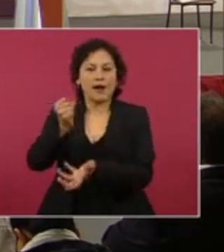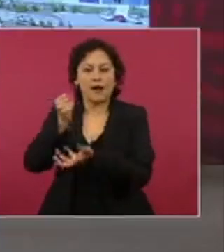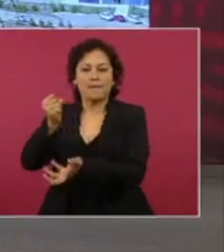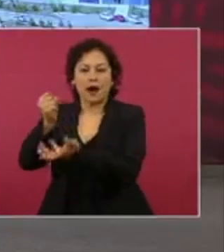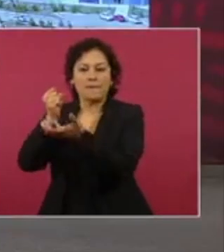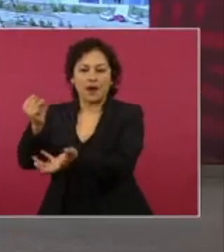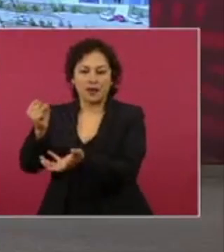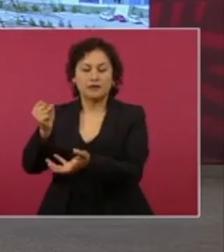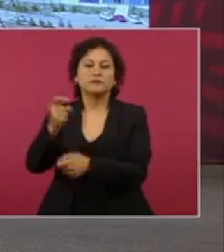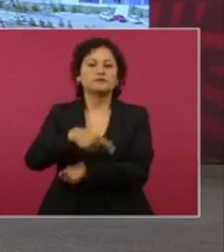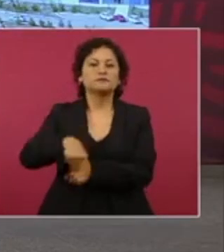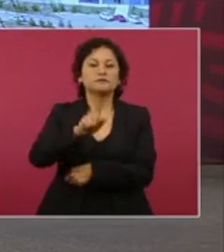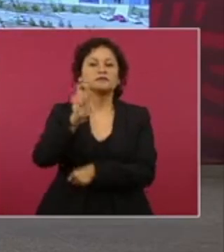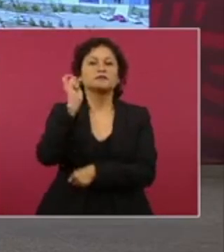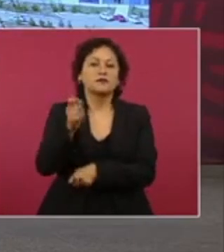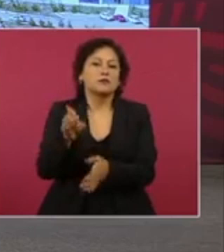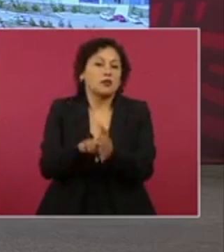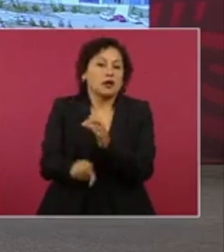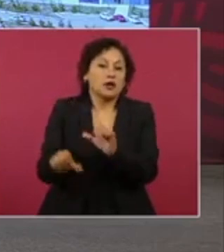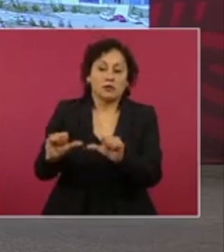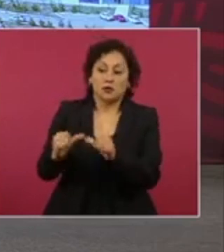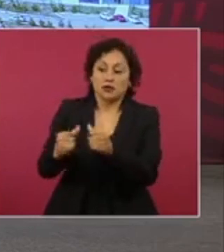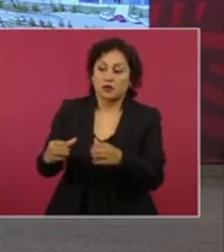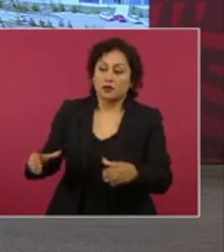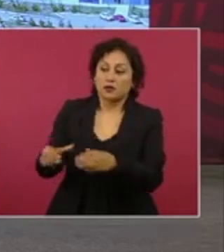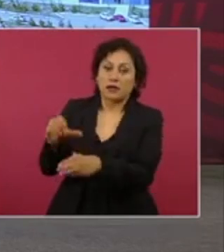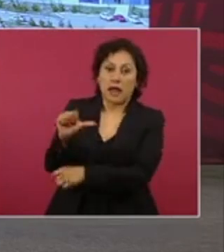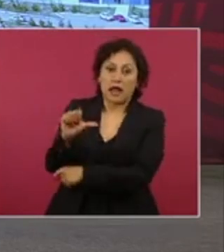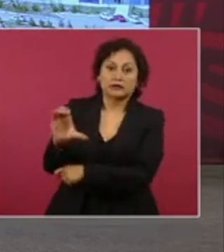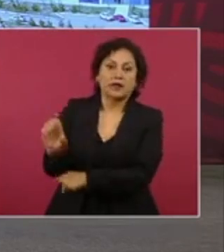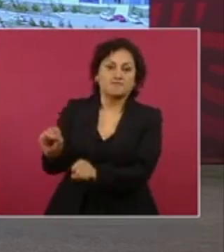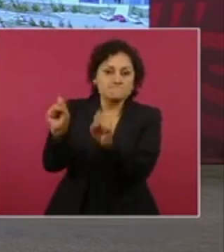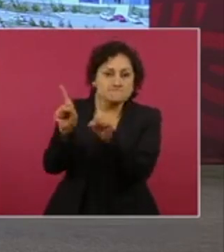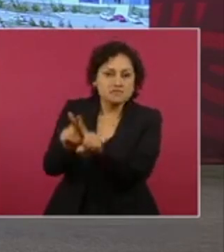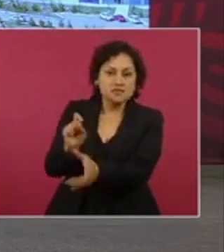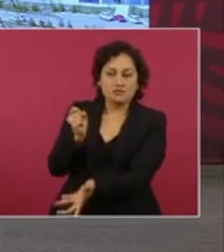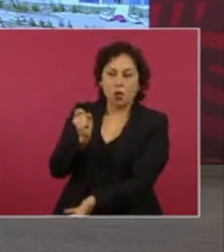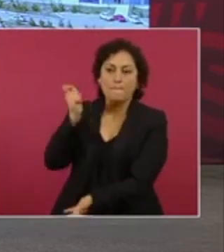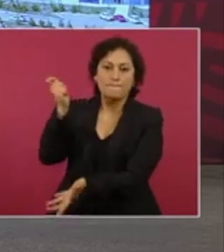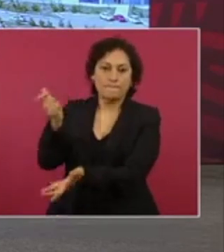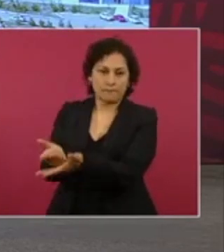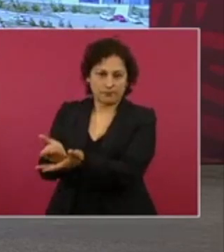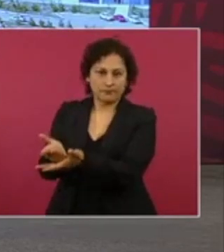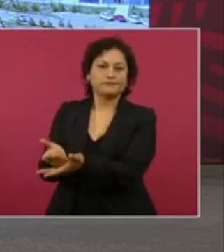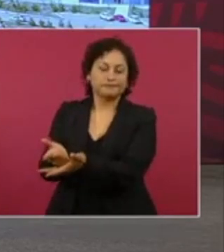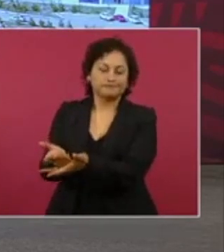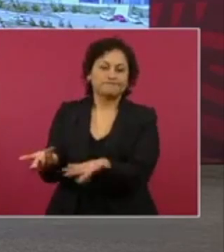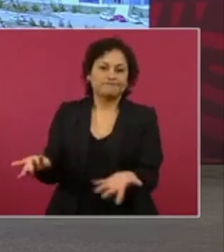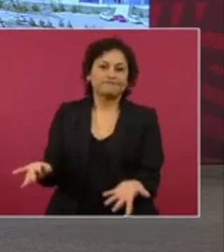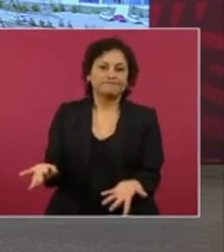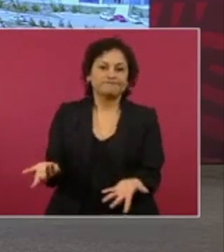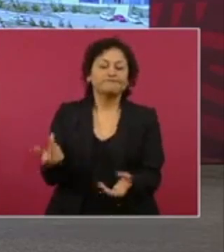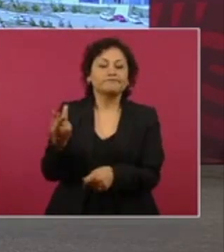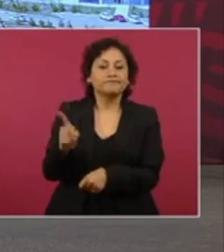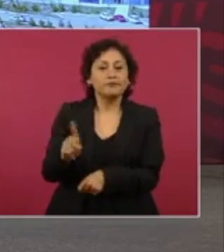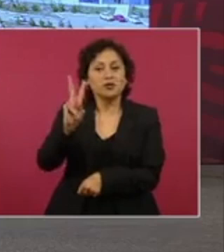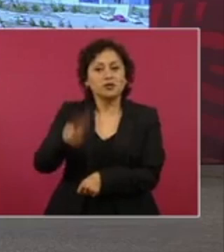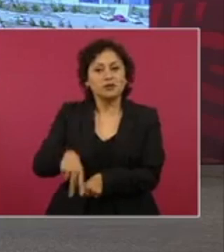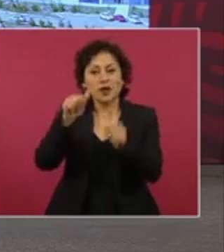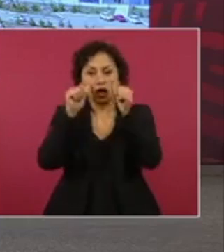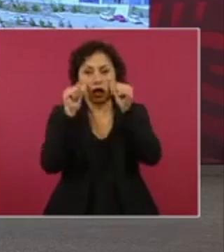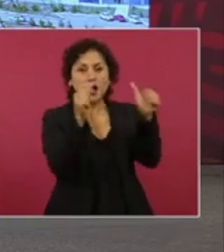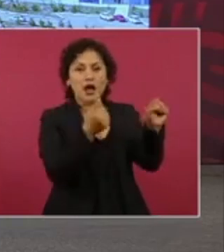entre otras, una asociación civil que también recibieron recursos, y dejando sin atender prioridades estatales,